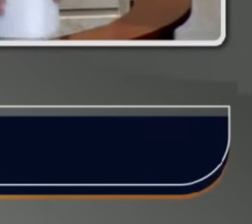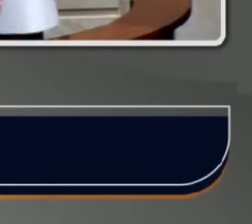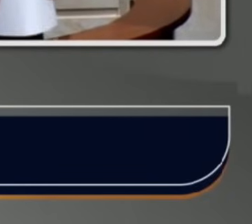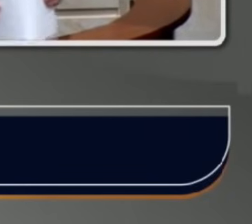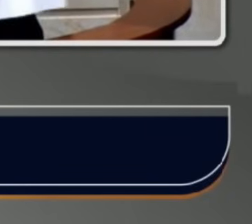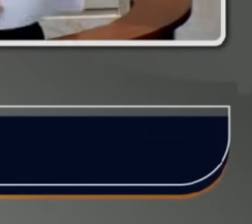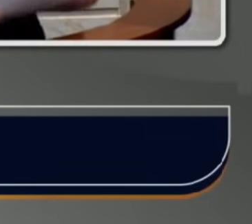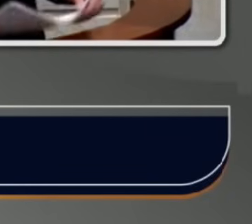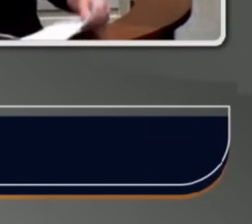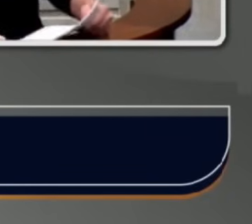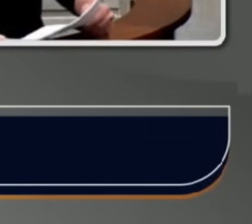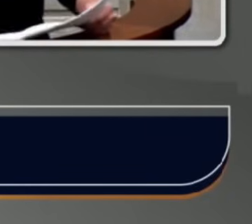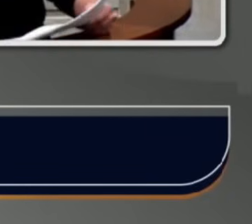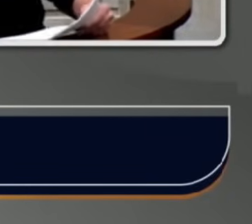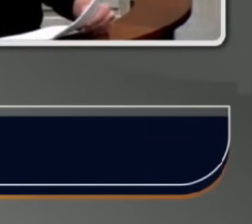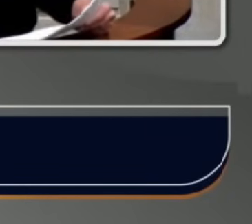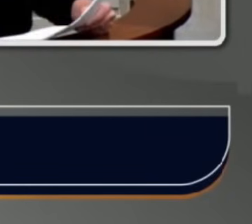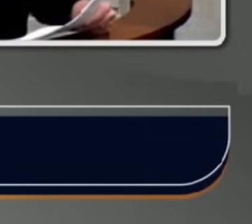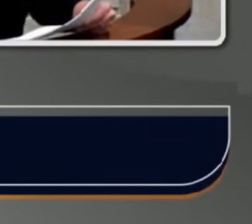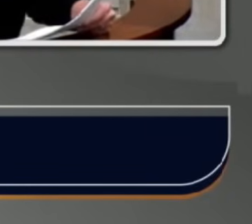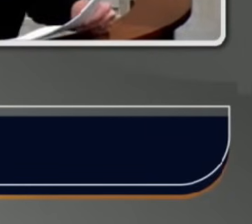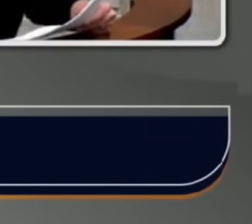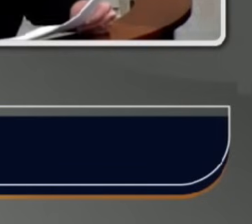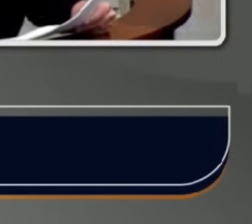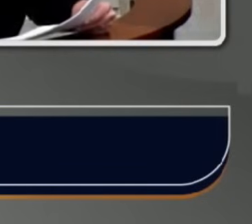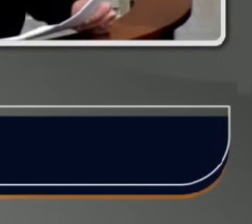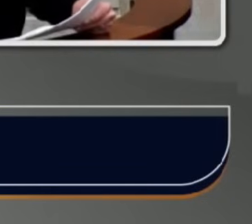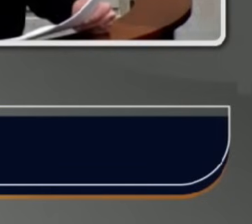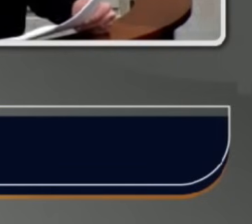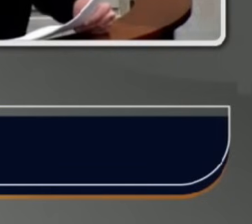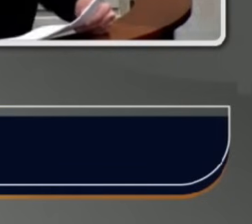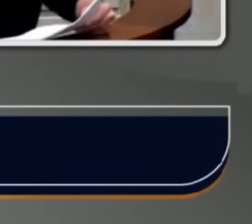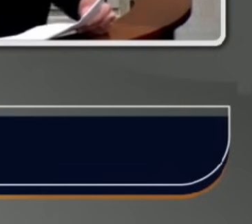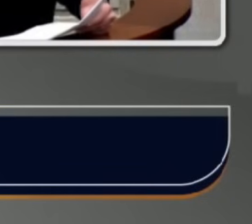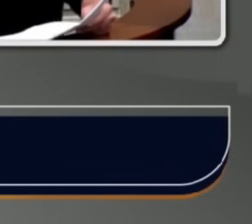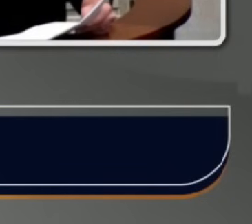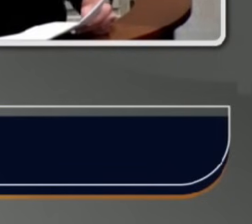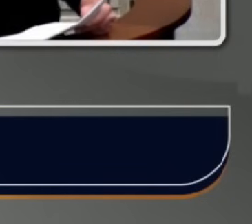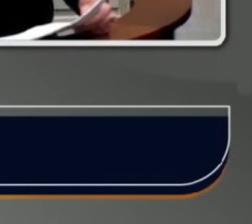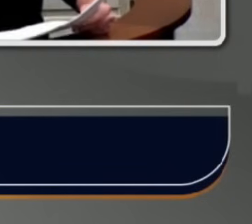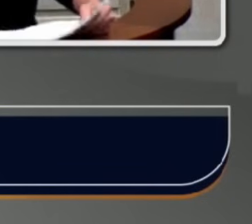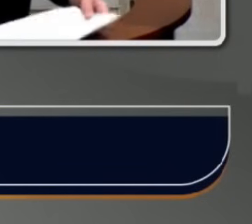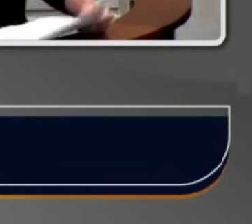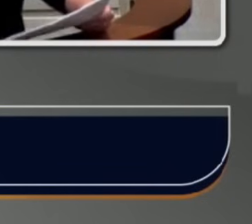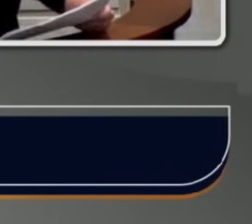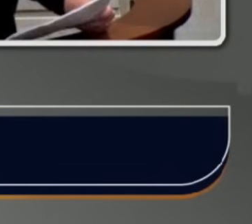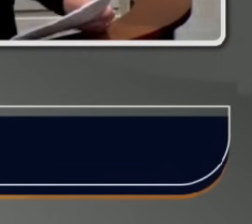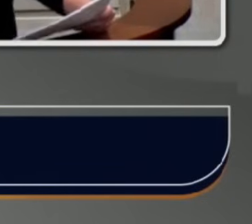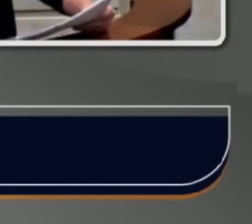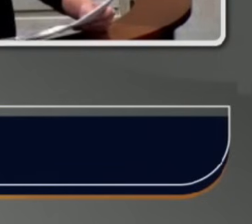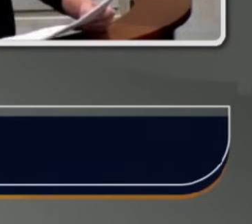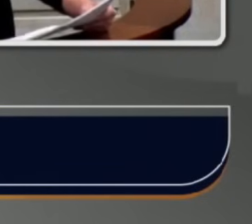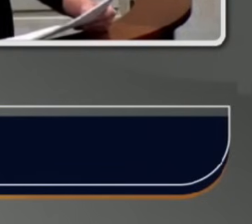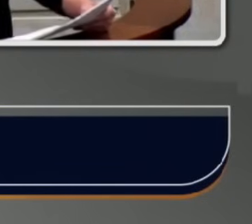siendo ministro, ¿quién? Óscar Iván Zuluaga era ministro de Hacienda cuando se aprobaron estos contratos